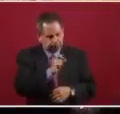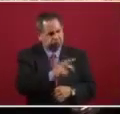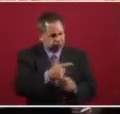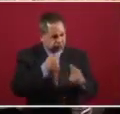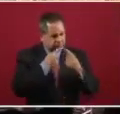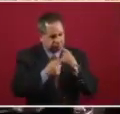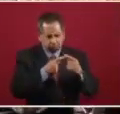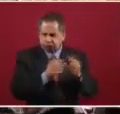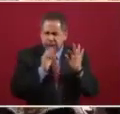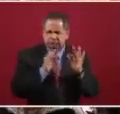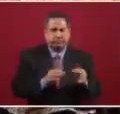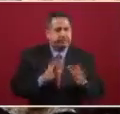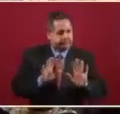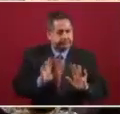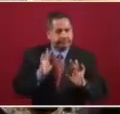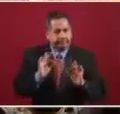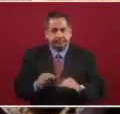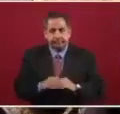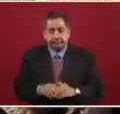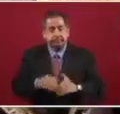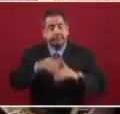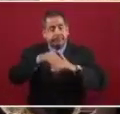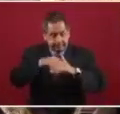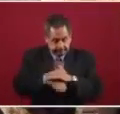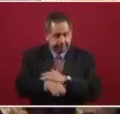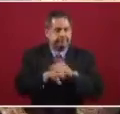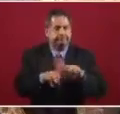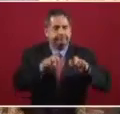Y entramos a la entrevista